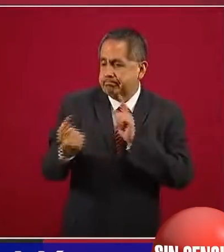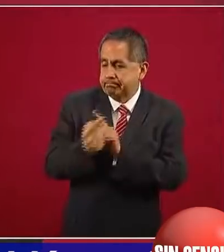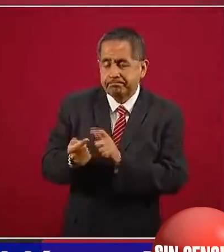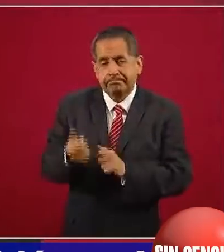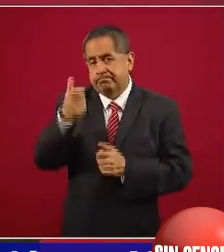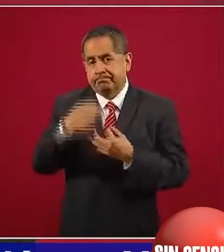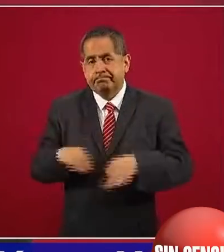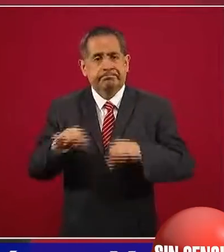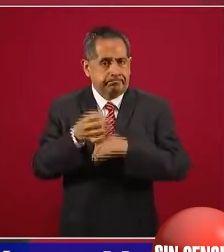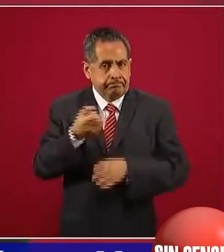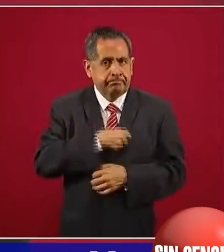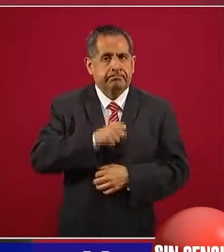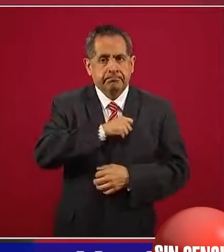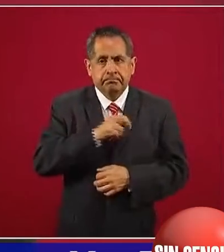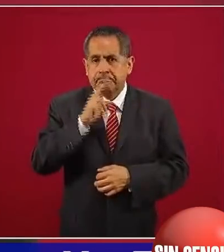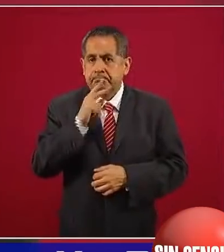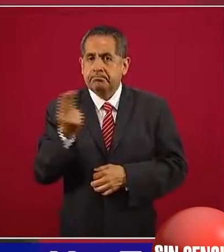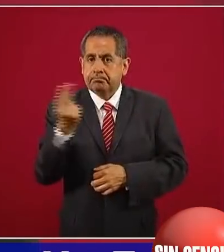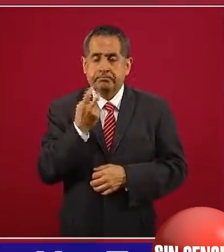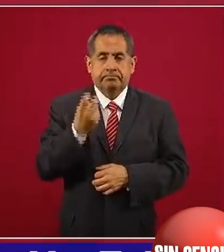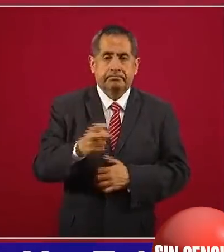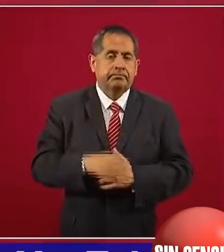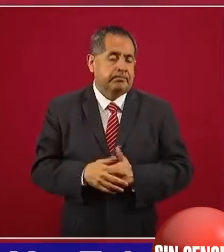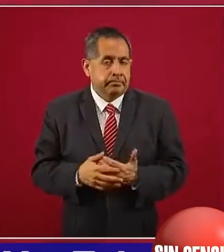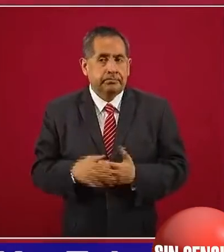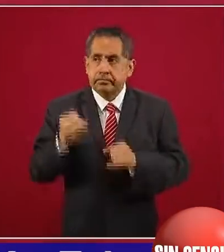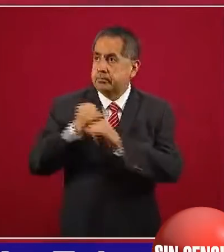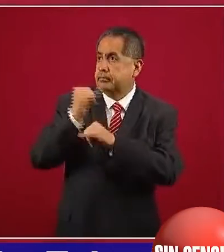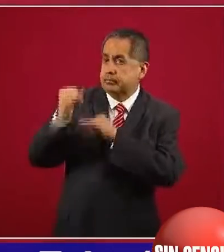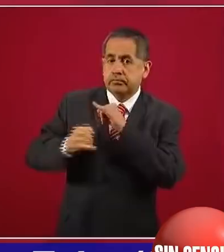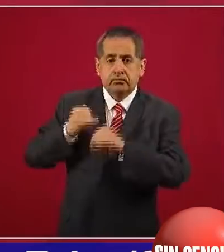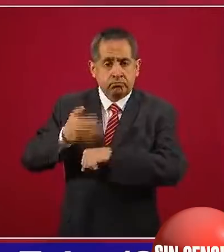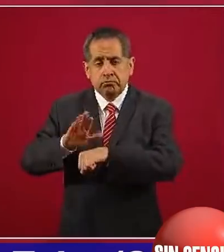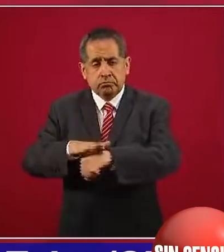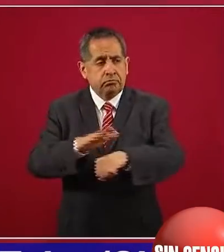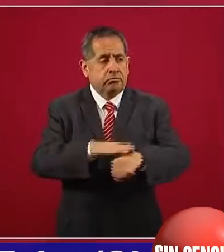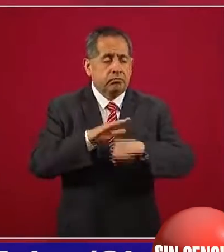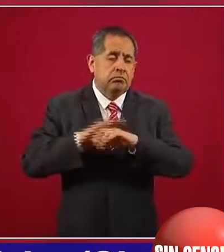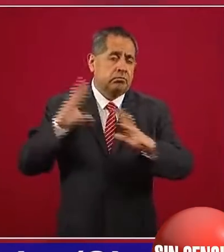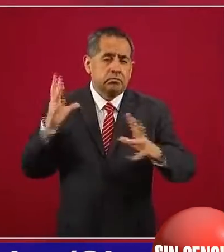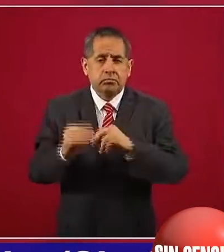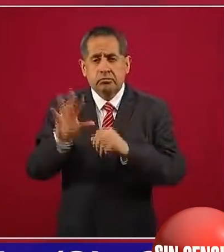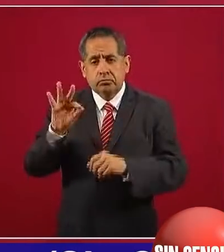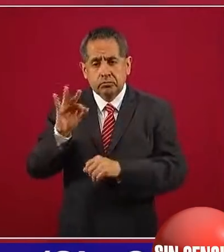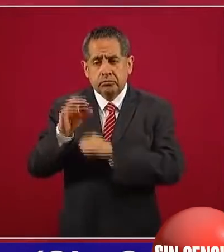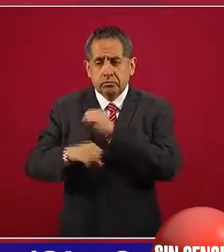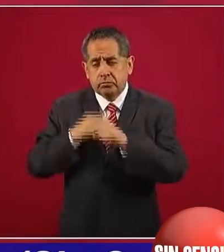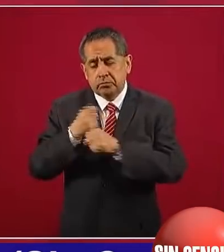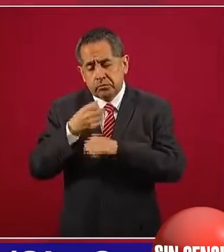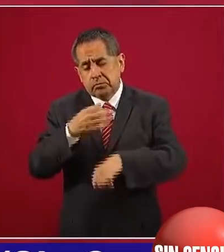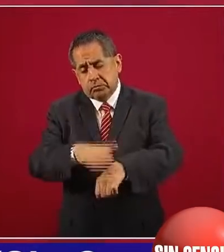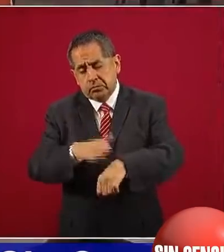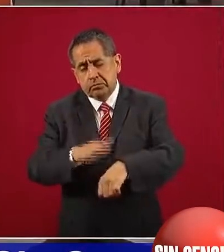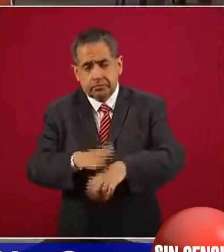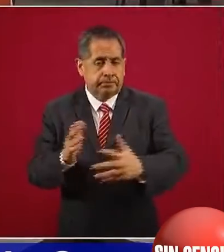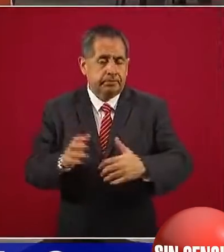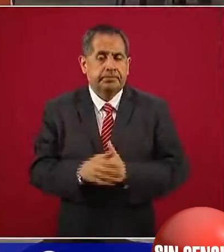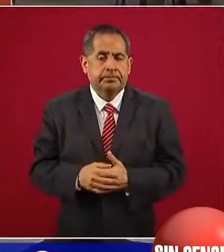organismos tanto nacionales como internacionales, de manera consecutiva. A lo largo de 40 años se ha enfatizado en esto. Y